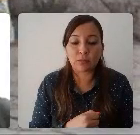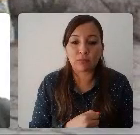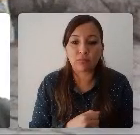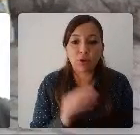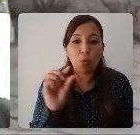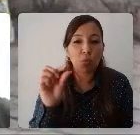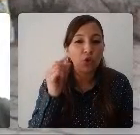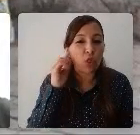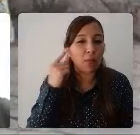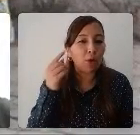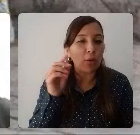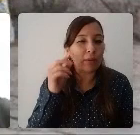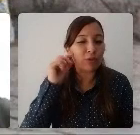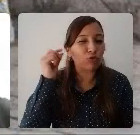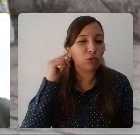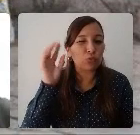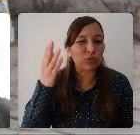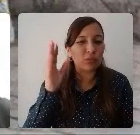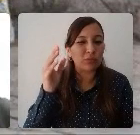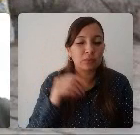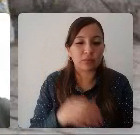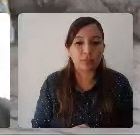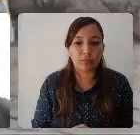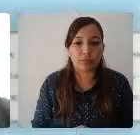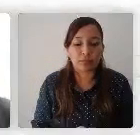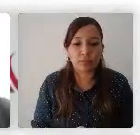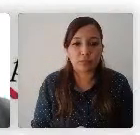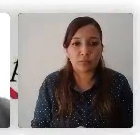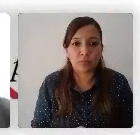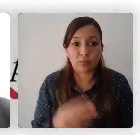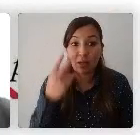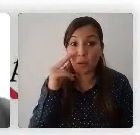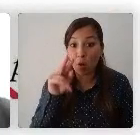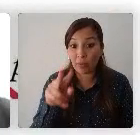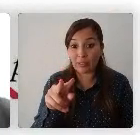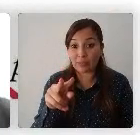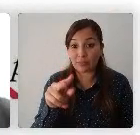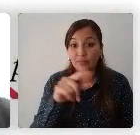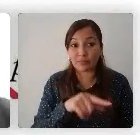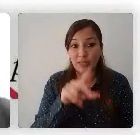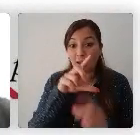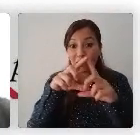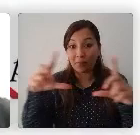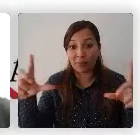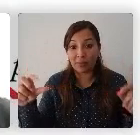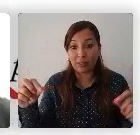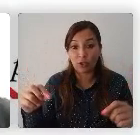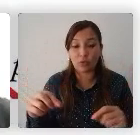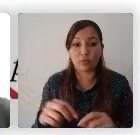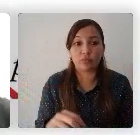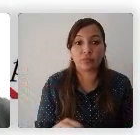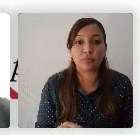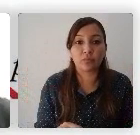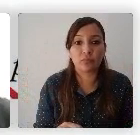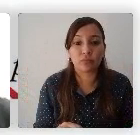solamente el centro de la ciudad principal. Que vamos a ir a explorar un poco